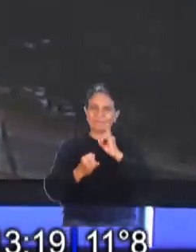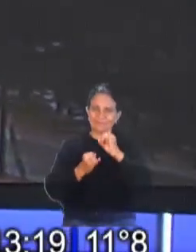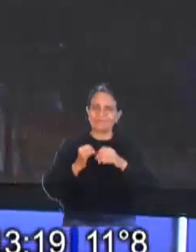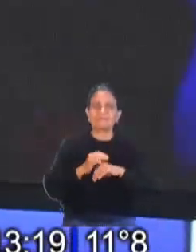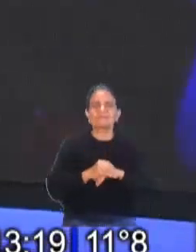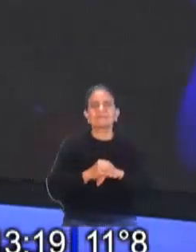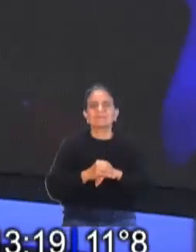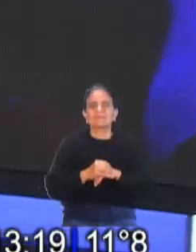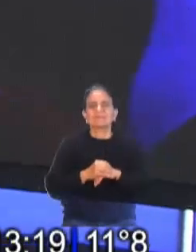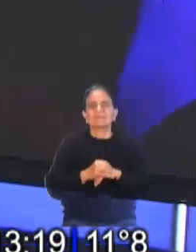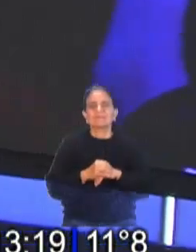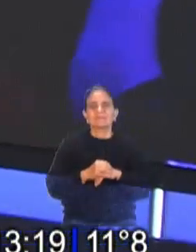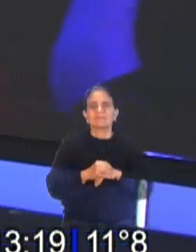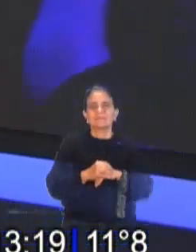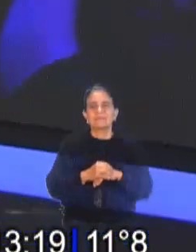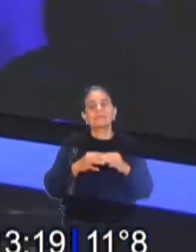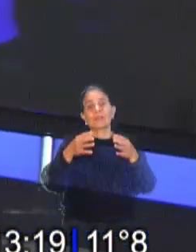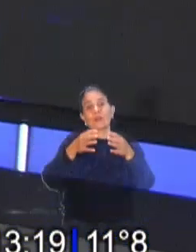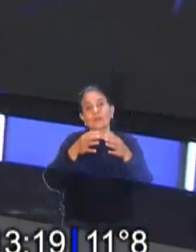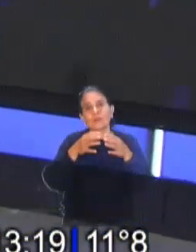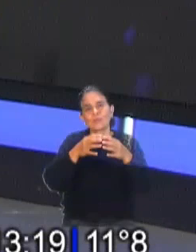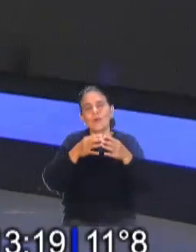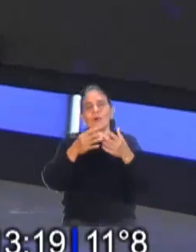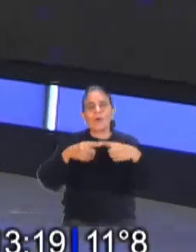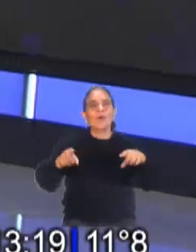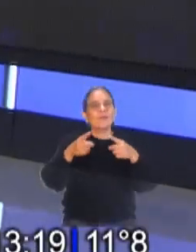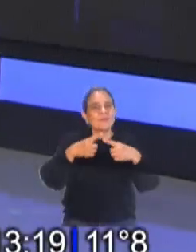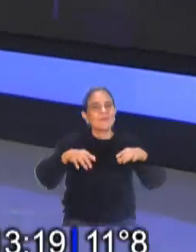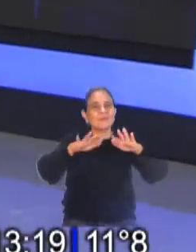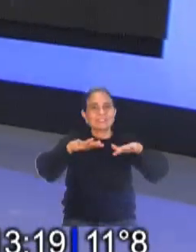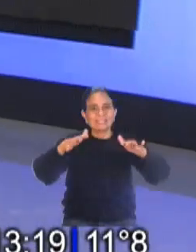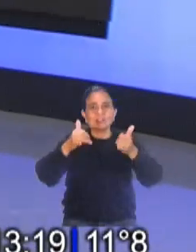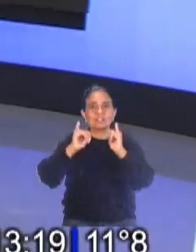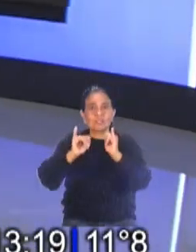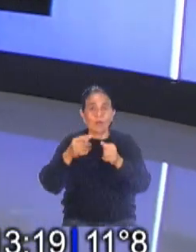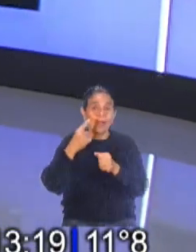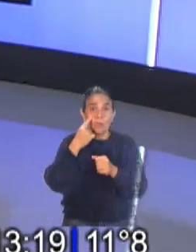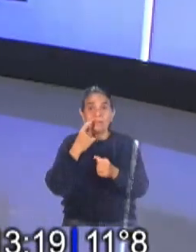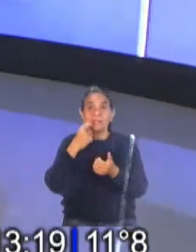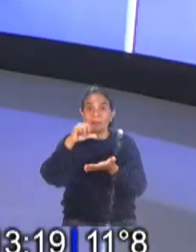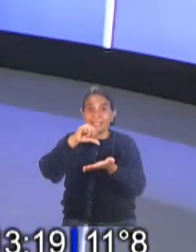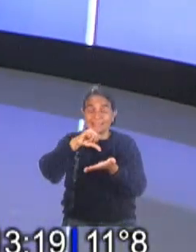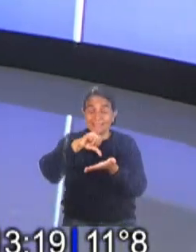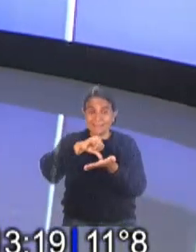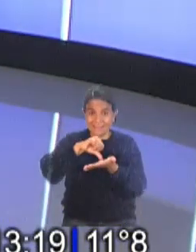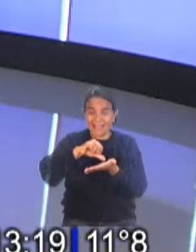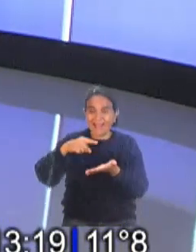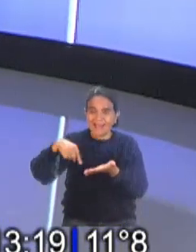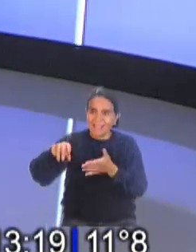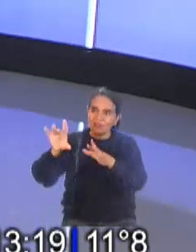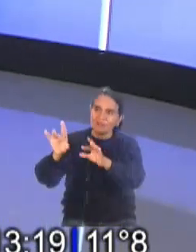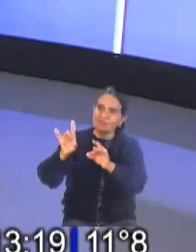Seguramente para los integrantes de la Orquesta Infanto Juvenil de la Municipalidad de San Luis, que estuvieron convocados para hacer